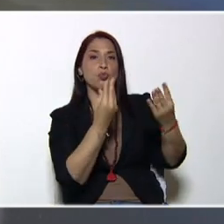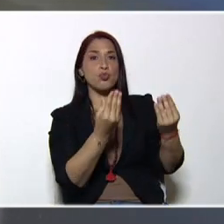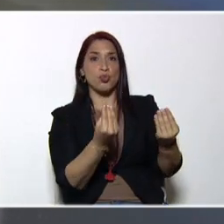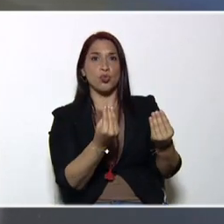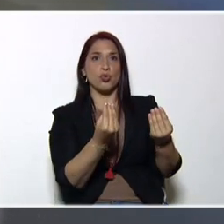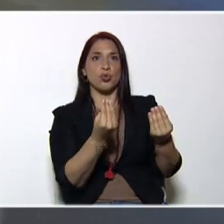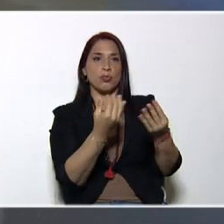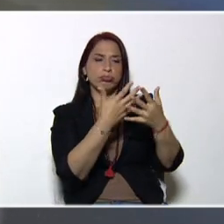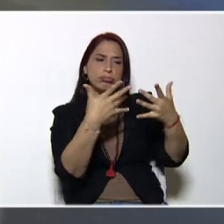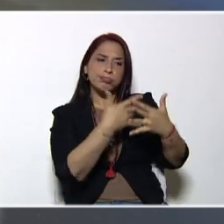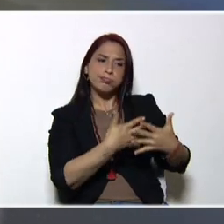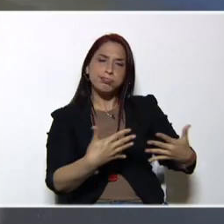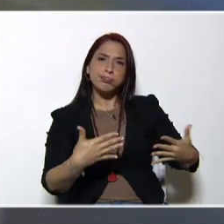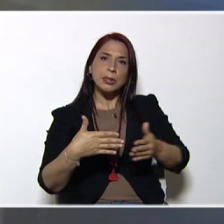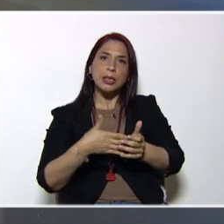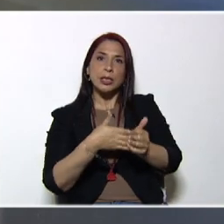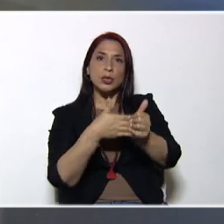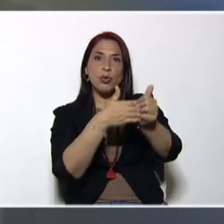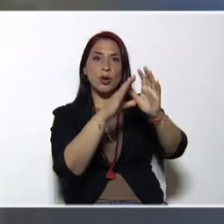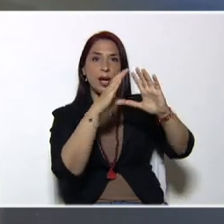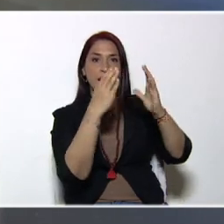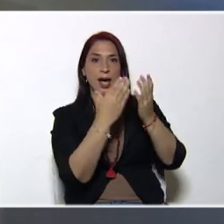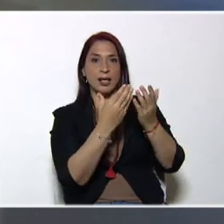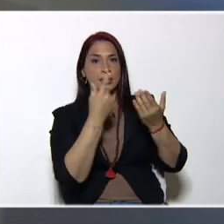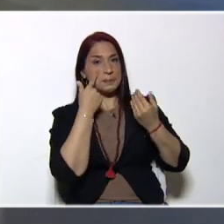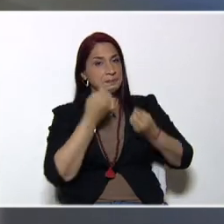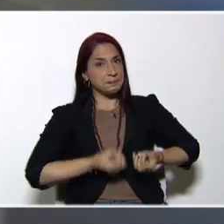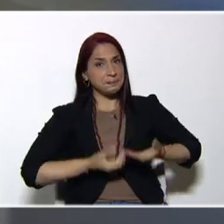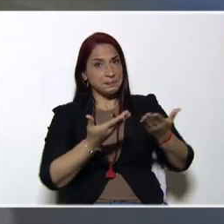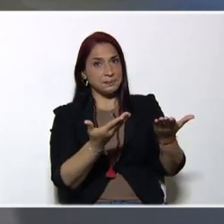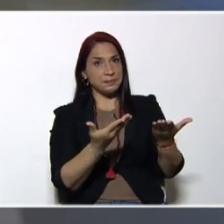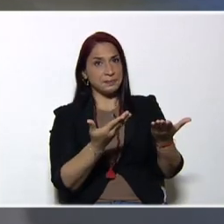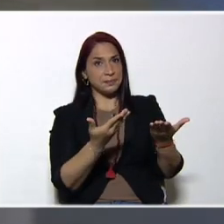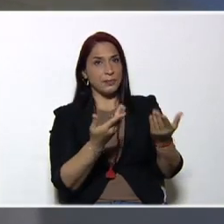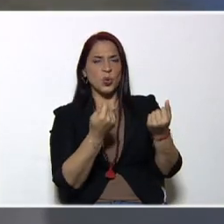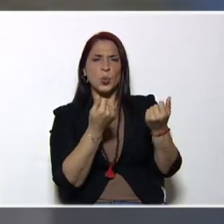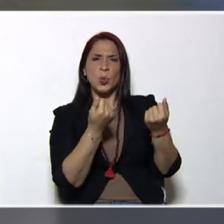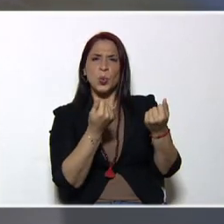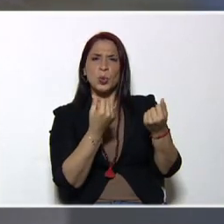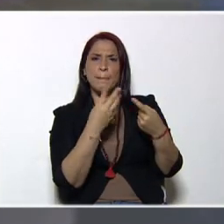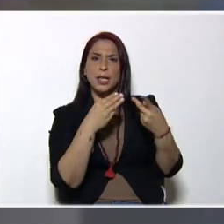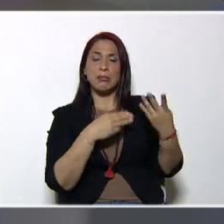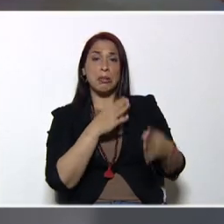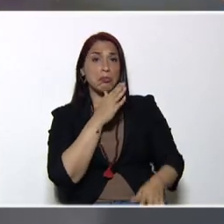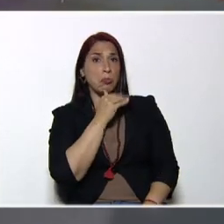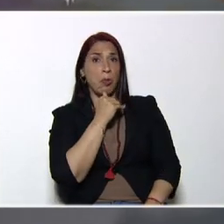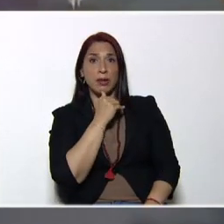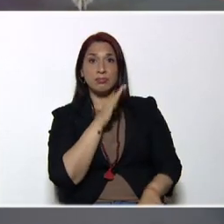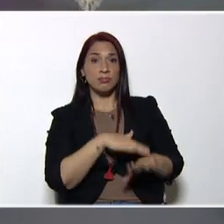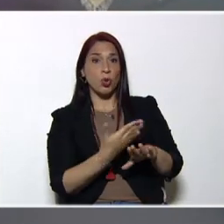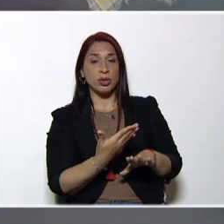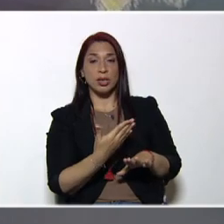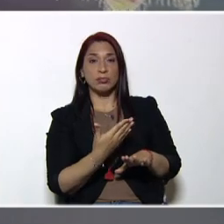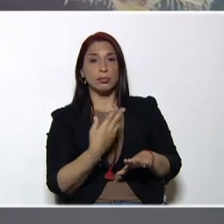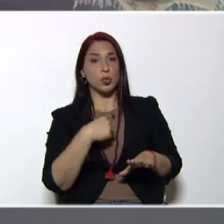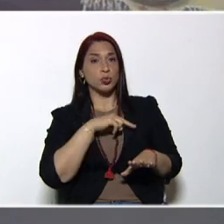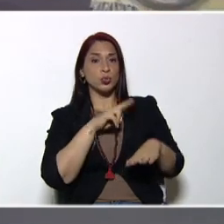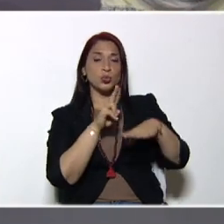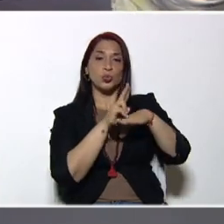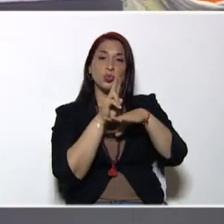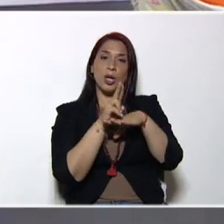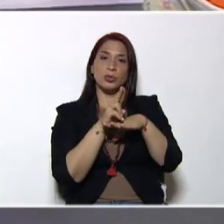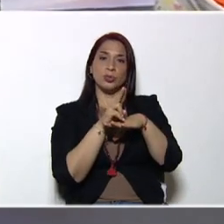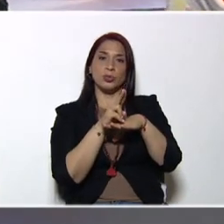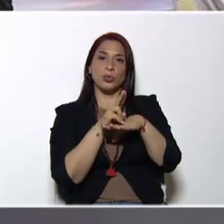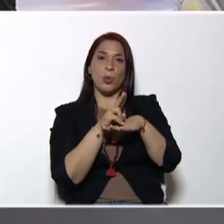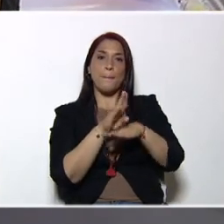Escribí el guión para la clase y aquí se los traigo. Costo de materiales no tengo ninguno, porque en este caso estoy utilizando